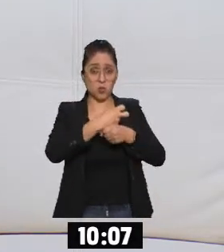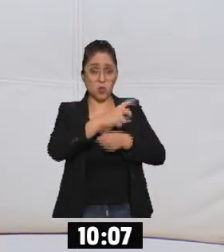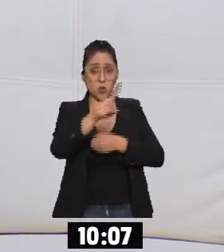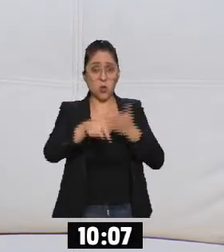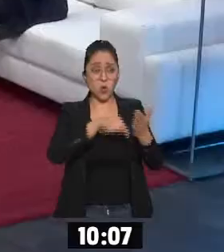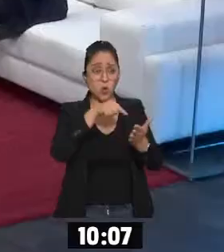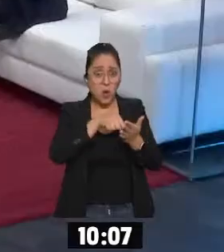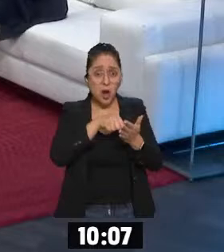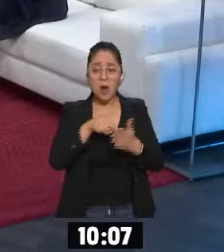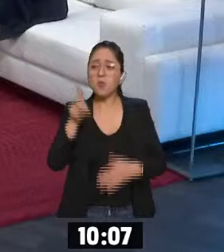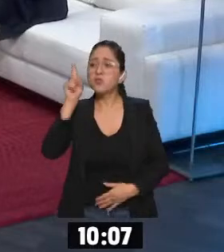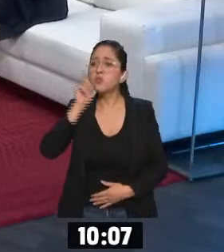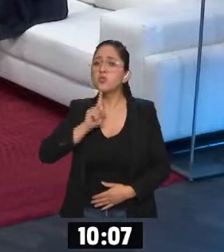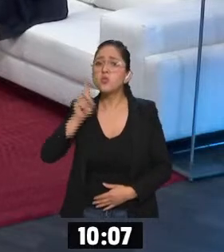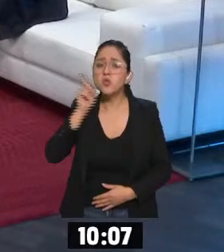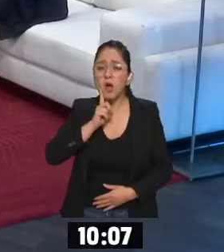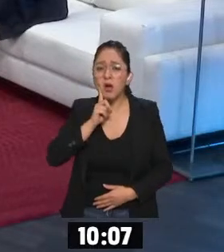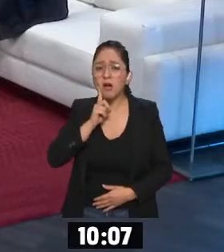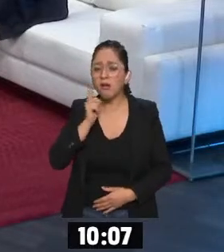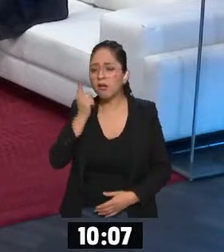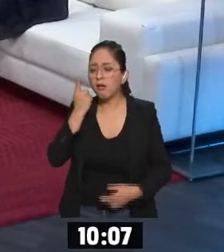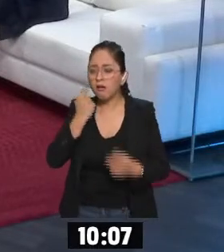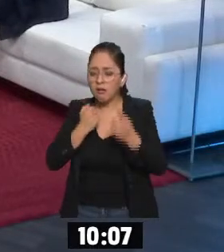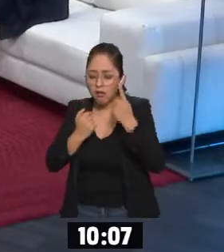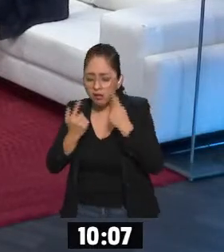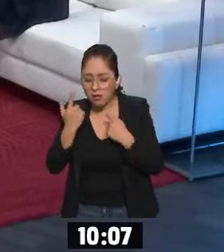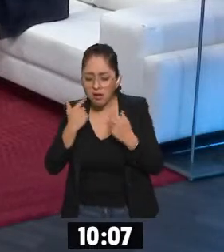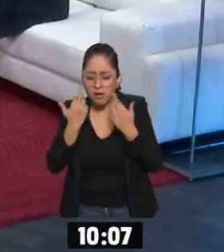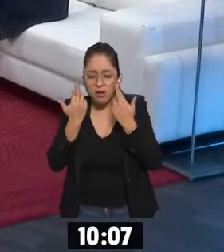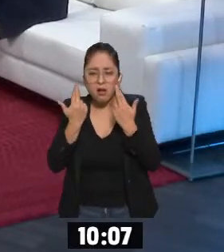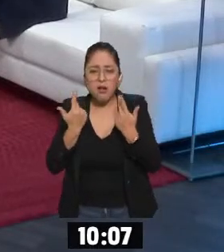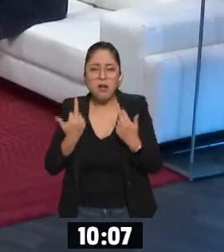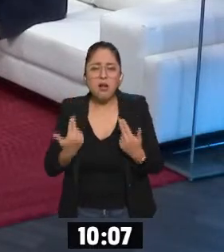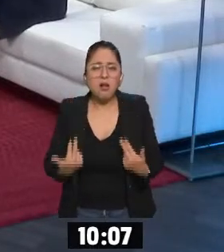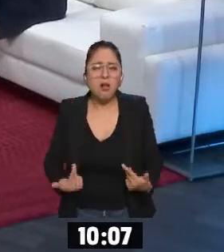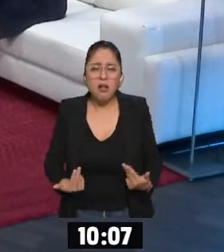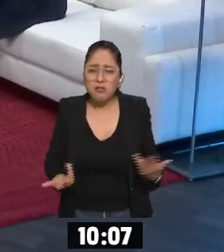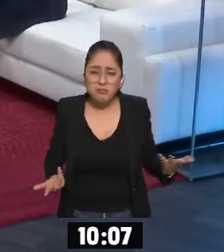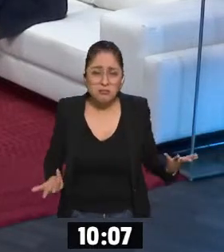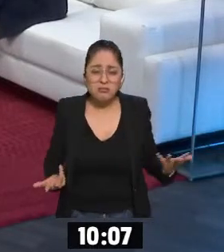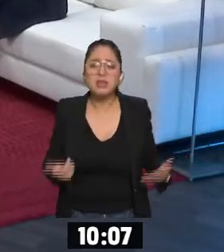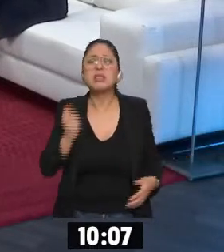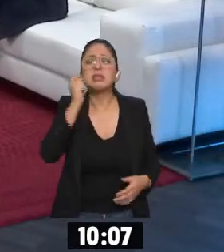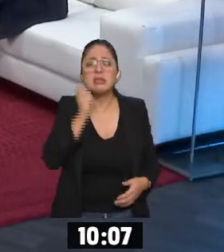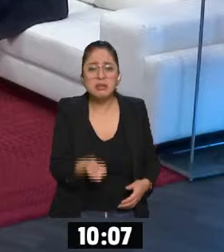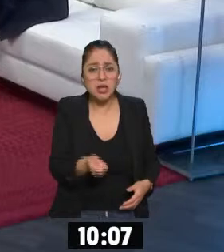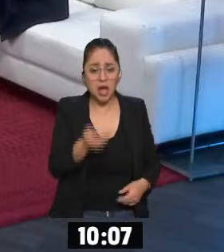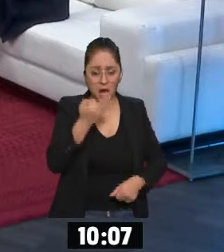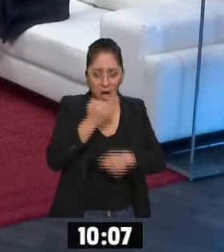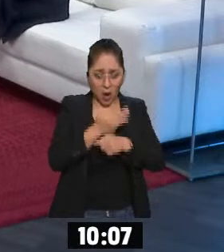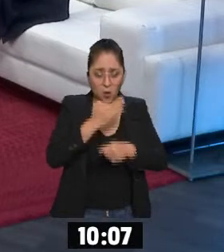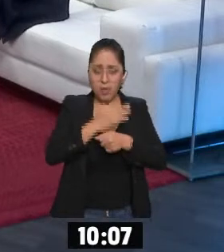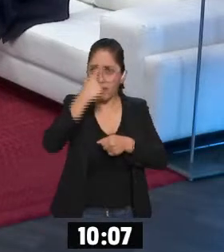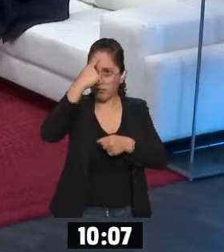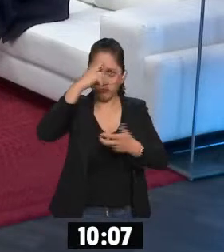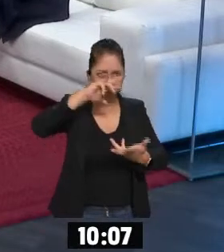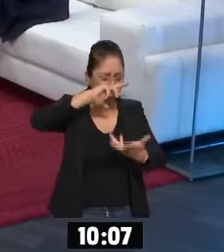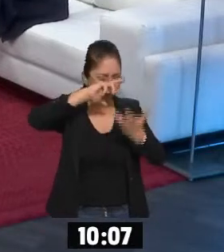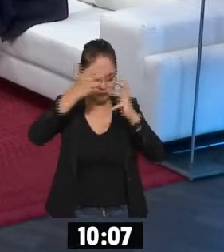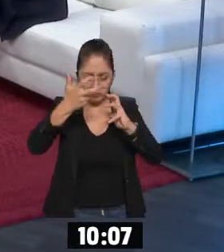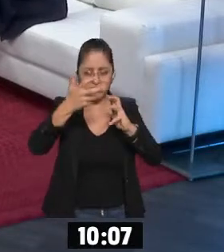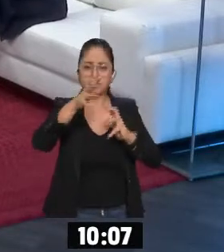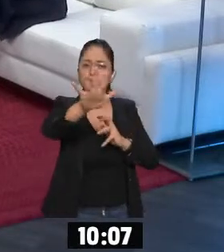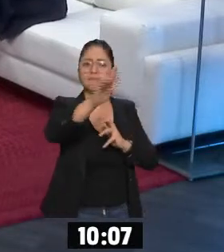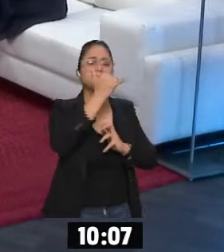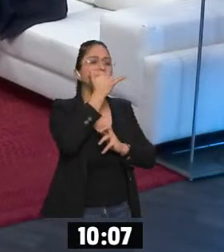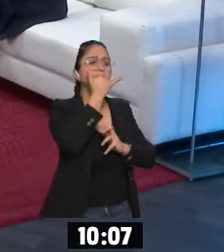se siente fracasada. ¿Qué nos enseñaron? Que tenemos derecho a renunciar, a cambiar de rumbo. ¿Qué nos